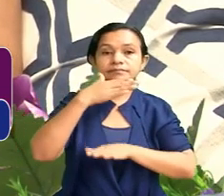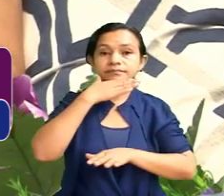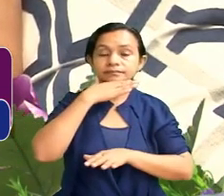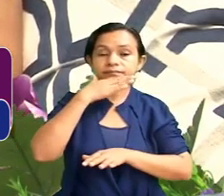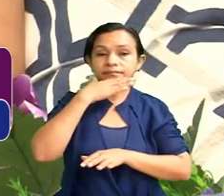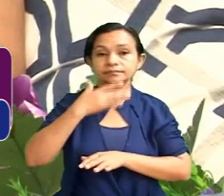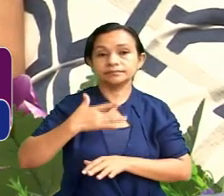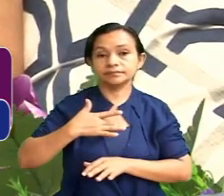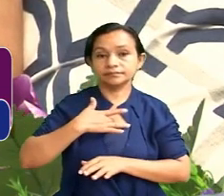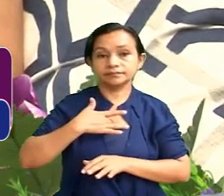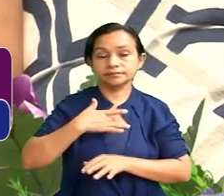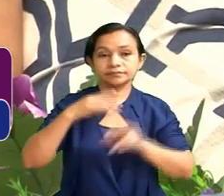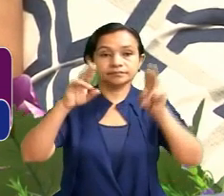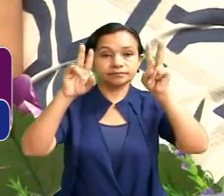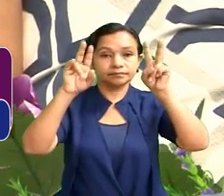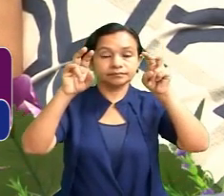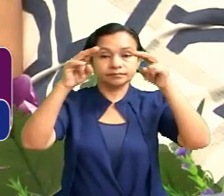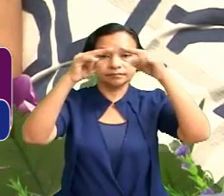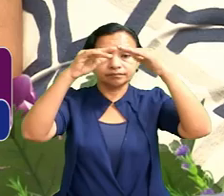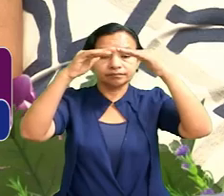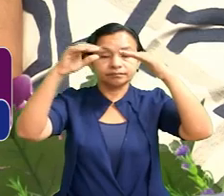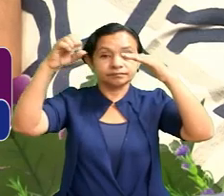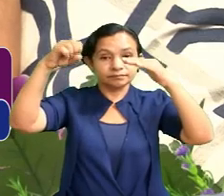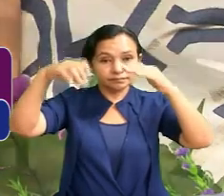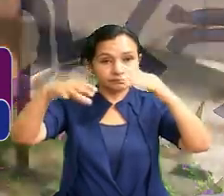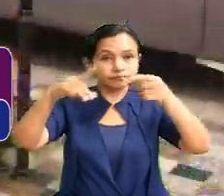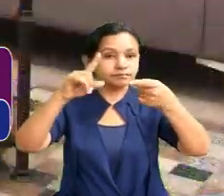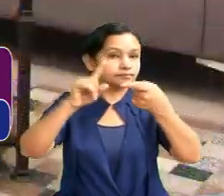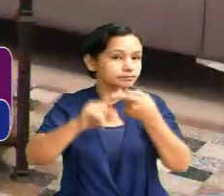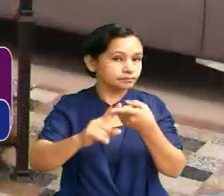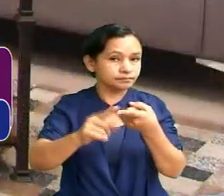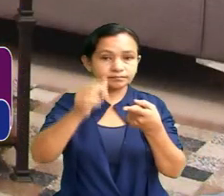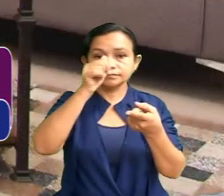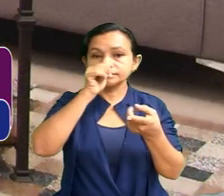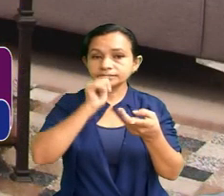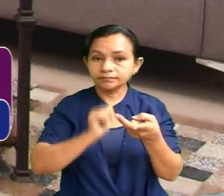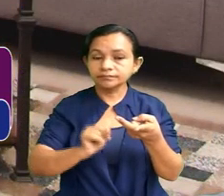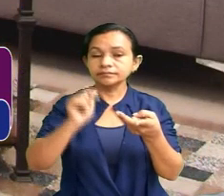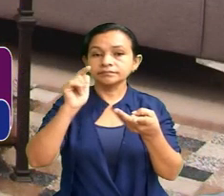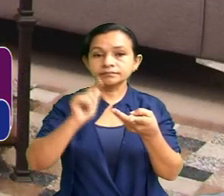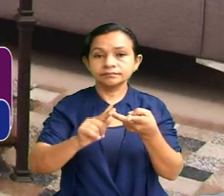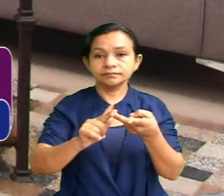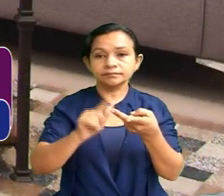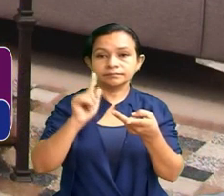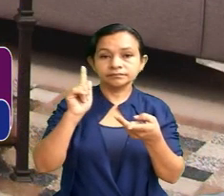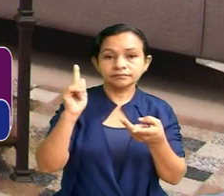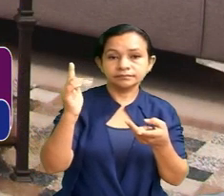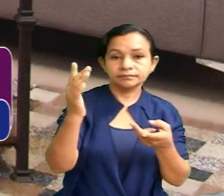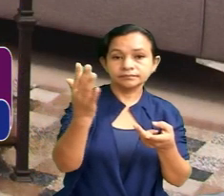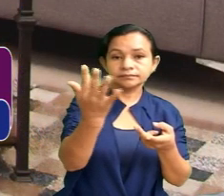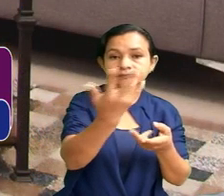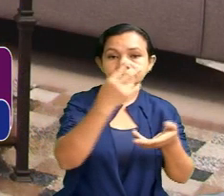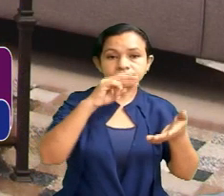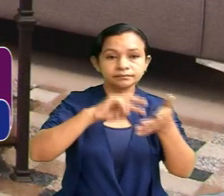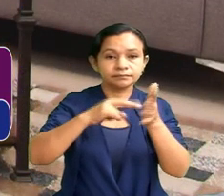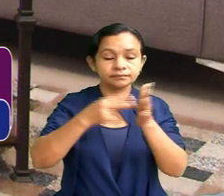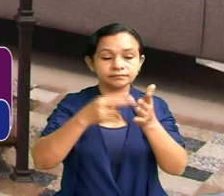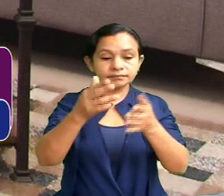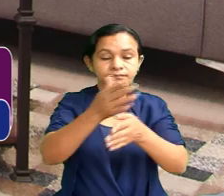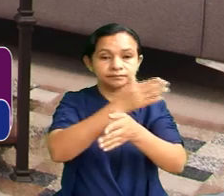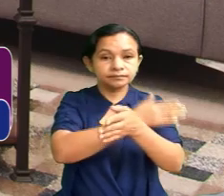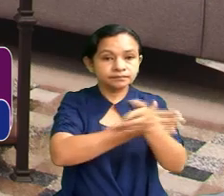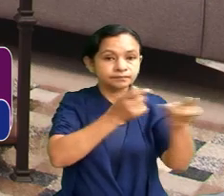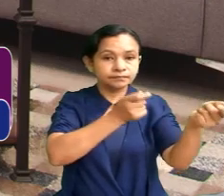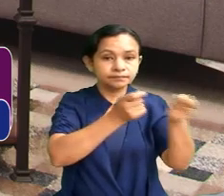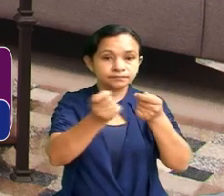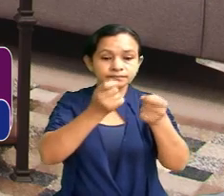requieren el tema de la energía eléctrica verdad el tema de la del agua potable entonces todo eso implica toda una preparación y una